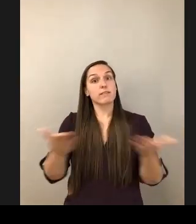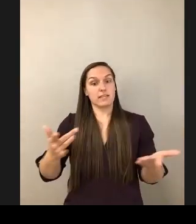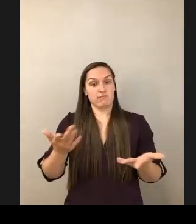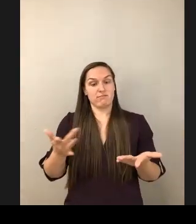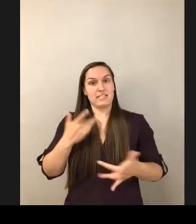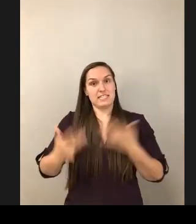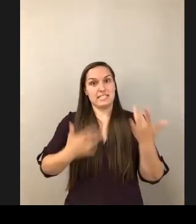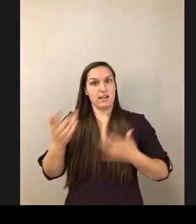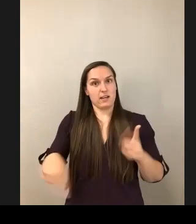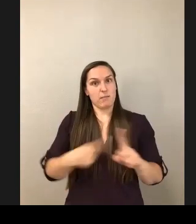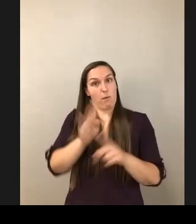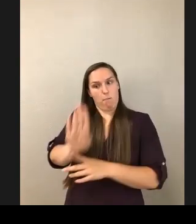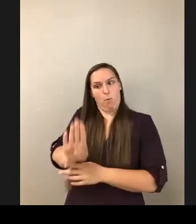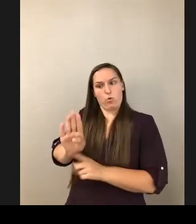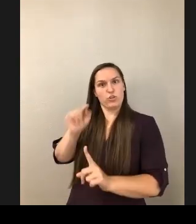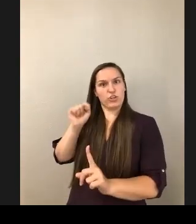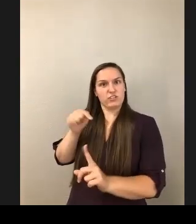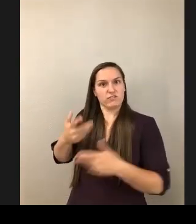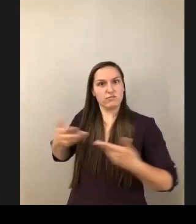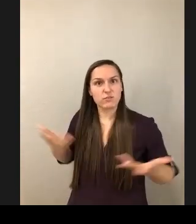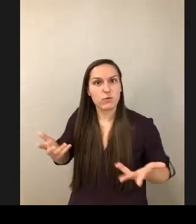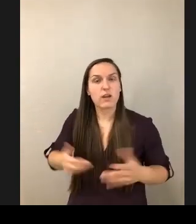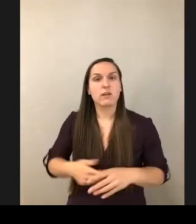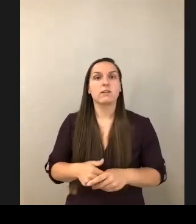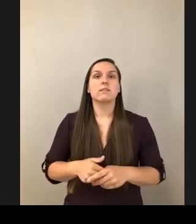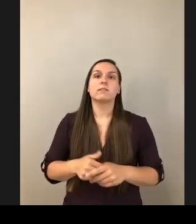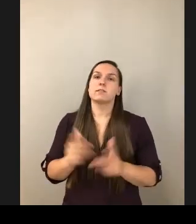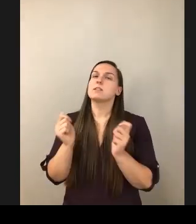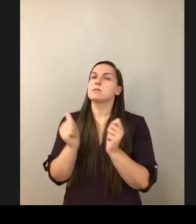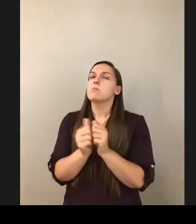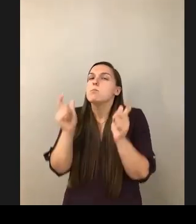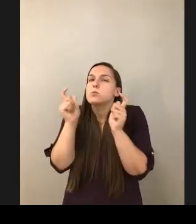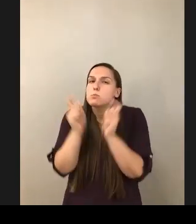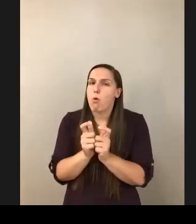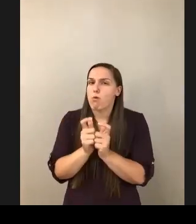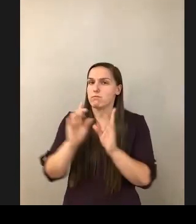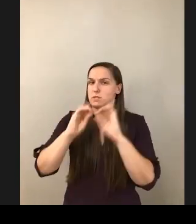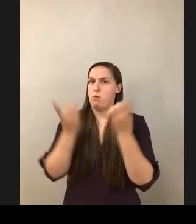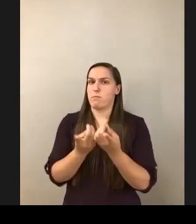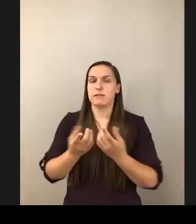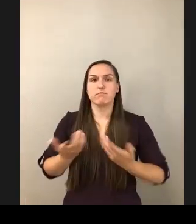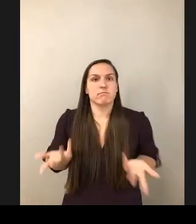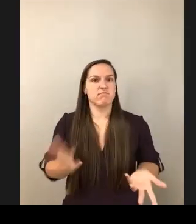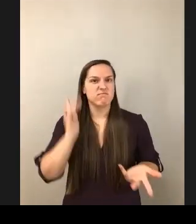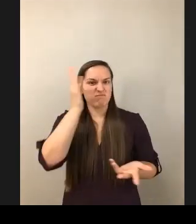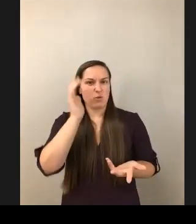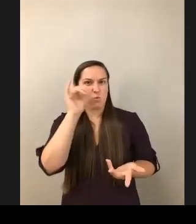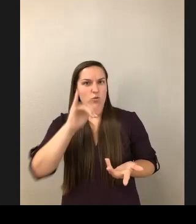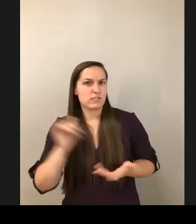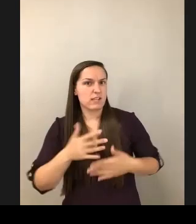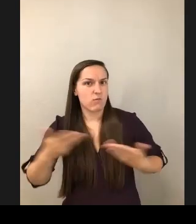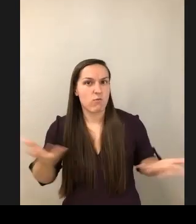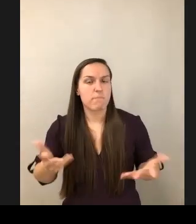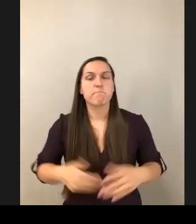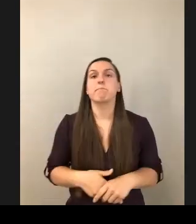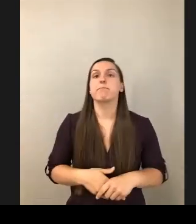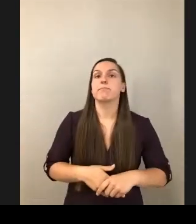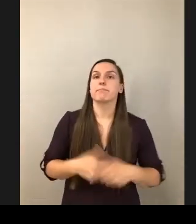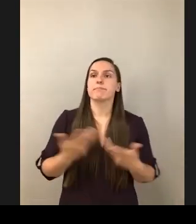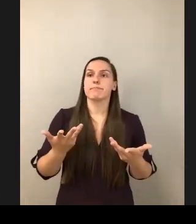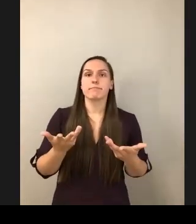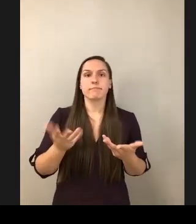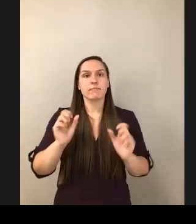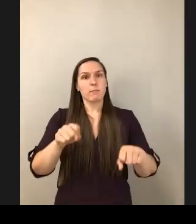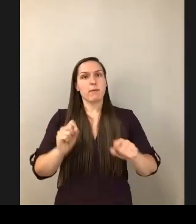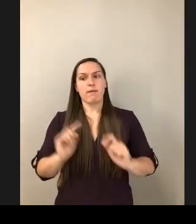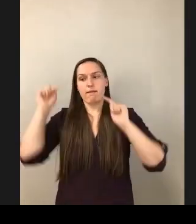en el país. Una cosa que me emociona por Boulder es un departamento más pequeño, cómo se ve,